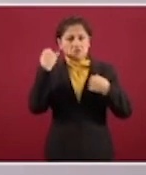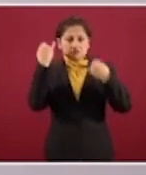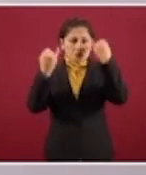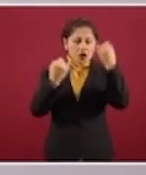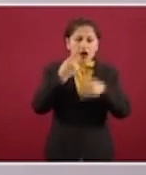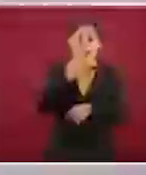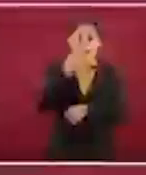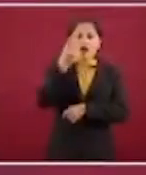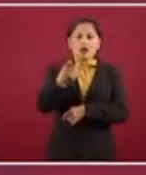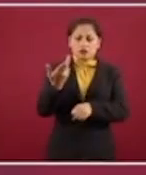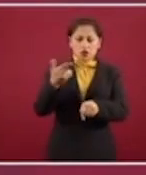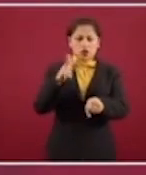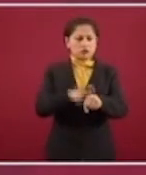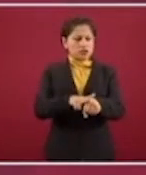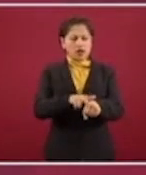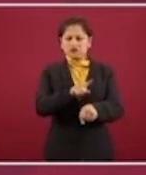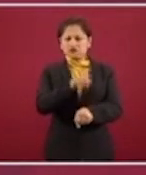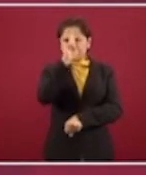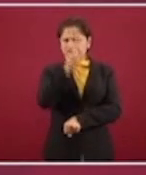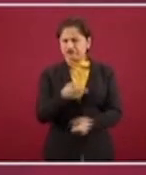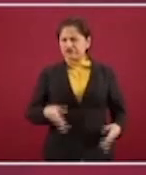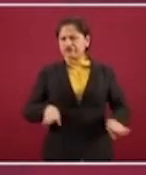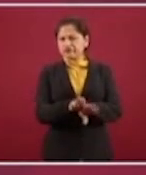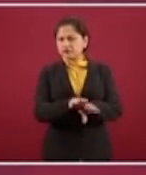hospital porque se va